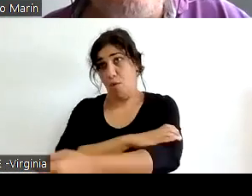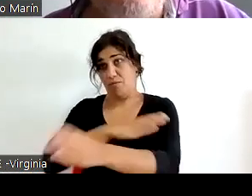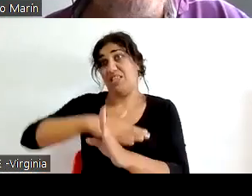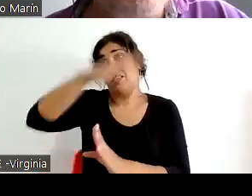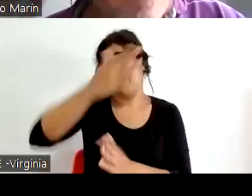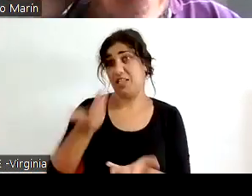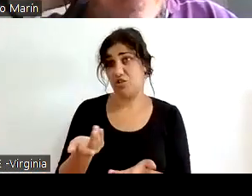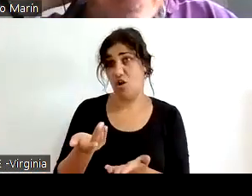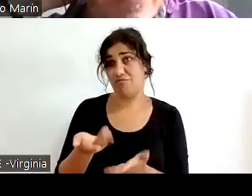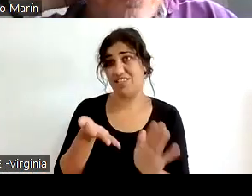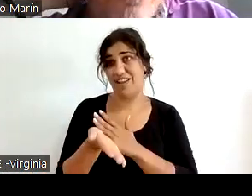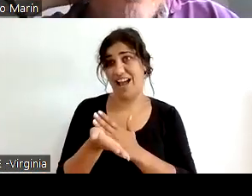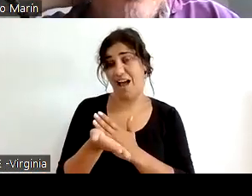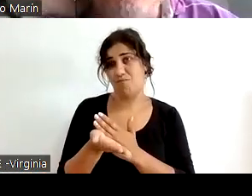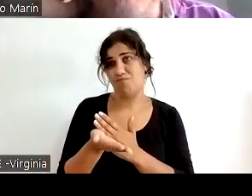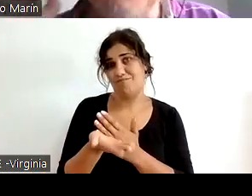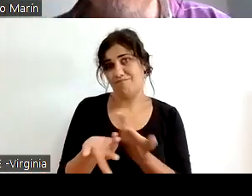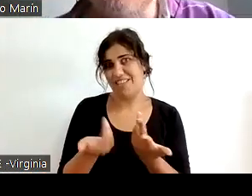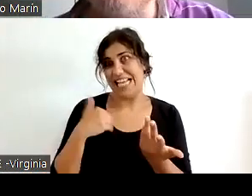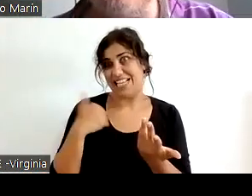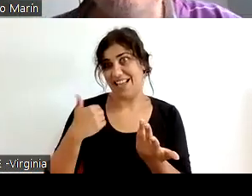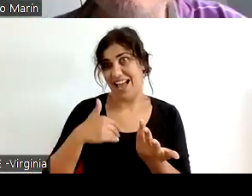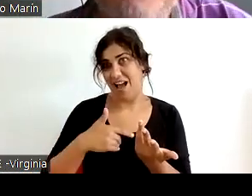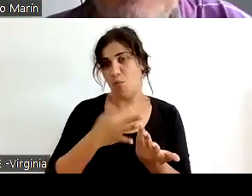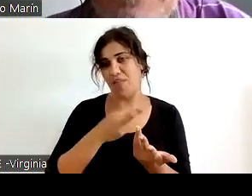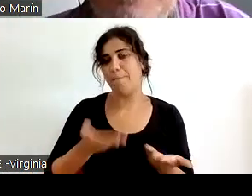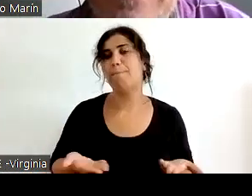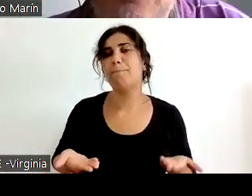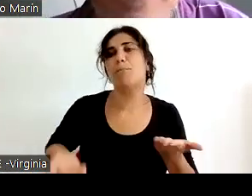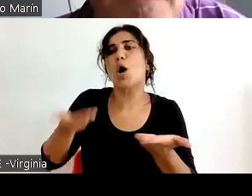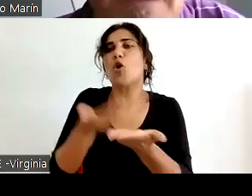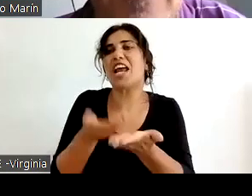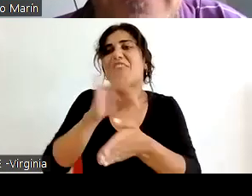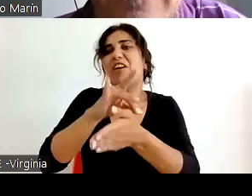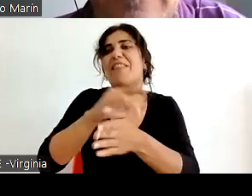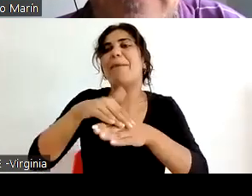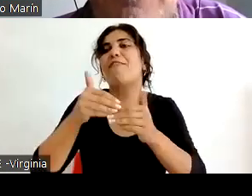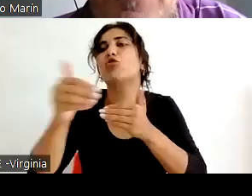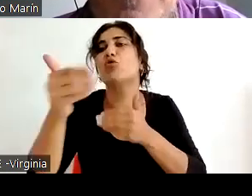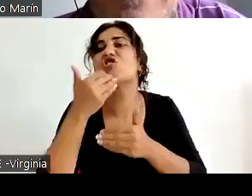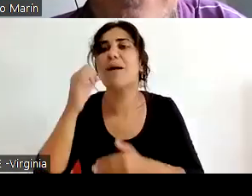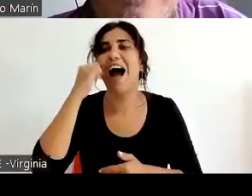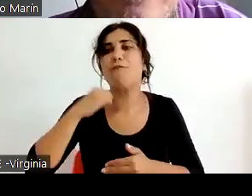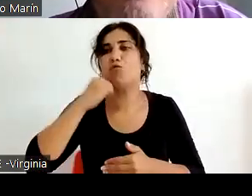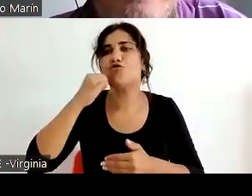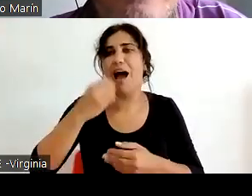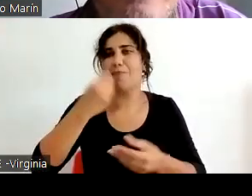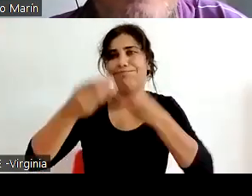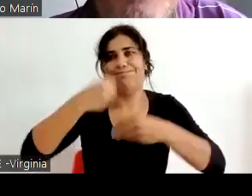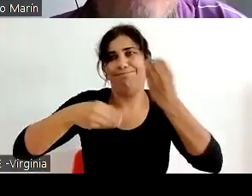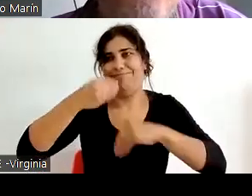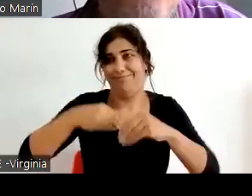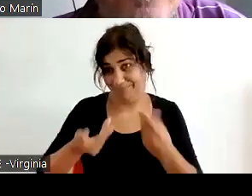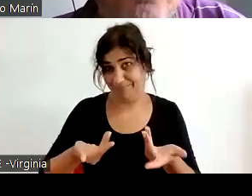a la sobrecarga del riñón, por lo tanto deberíamos intentar evitarlos. Además, el problema es